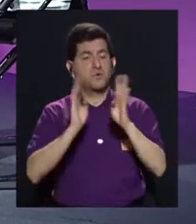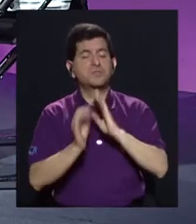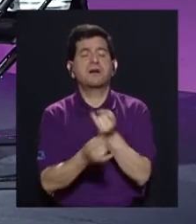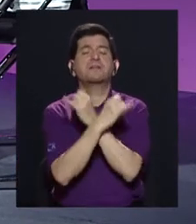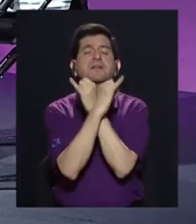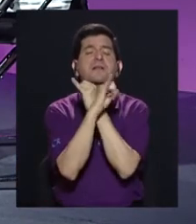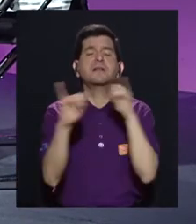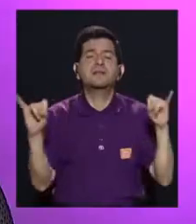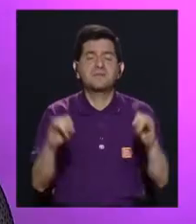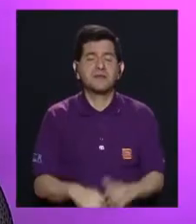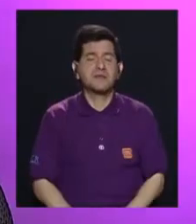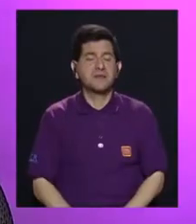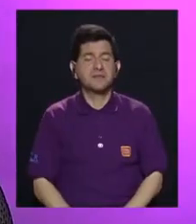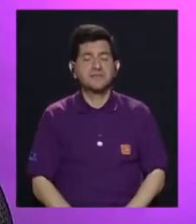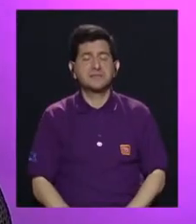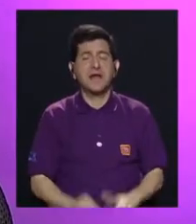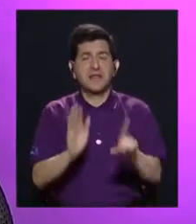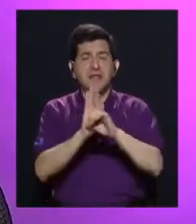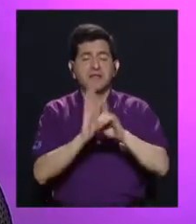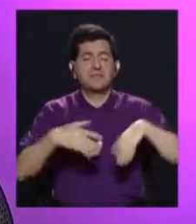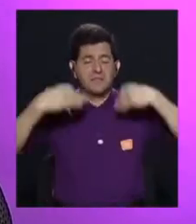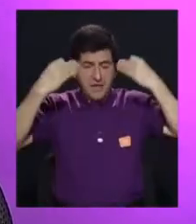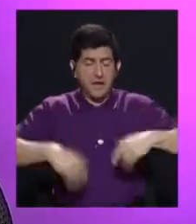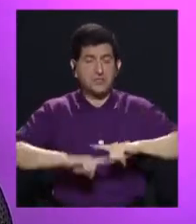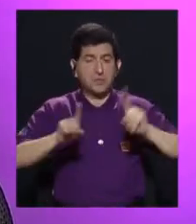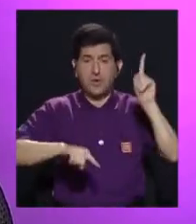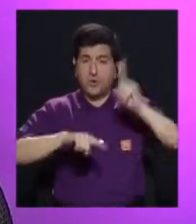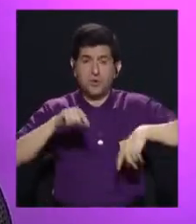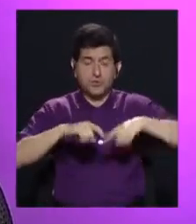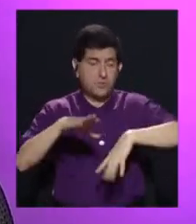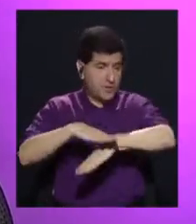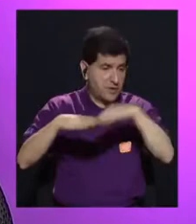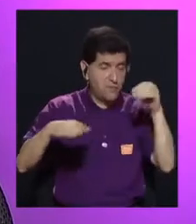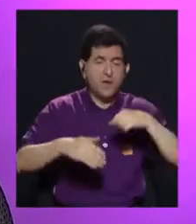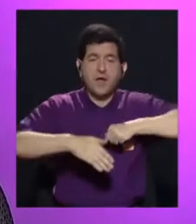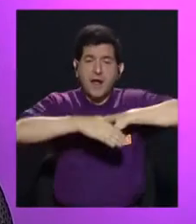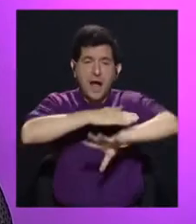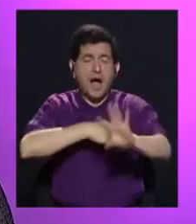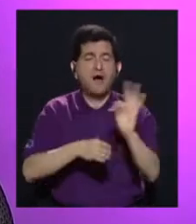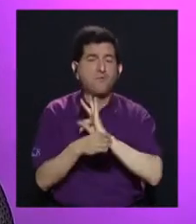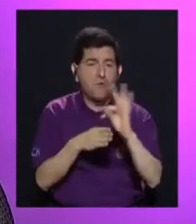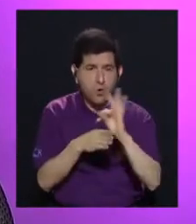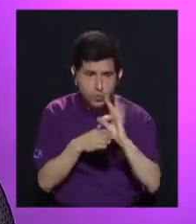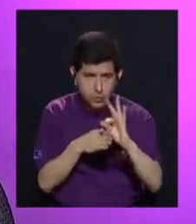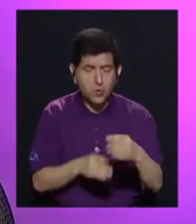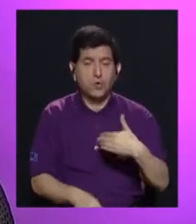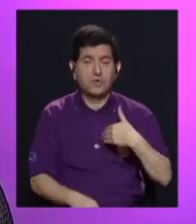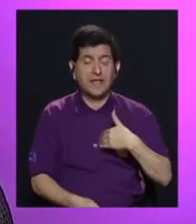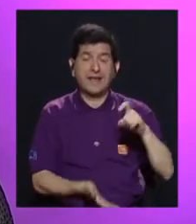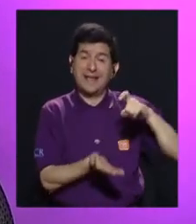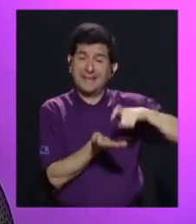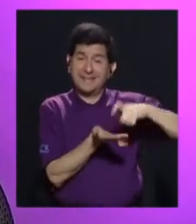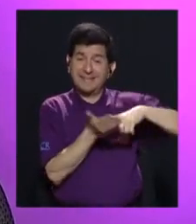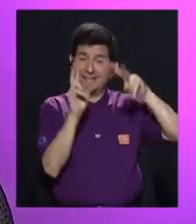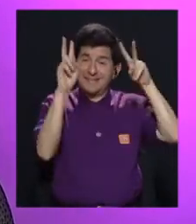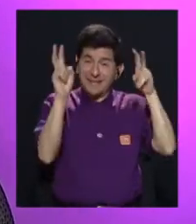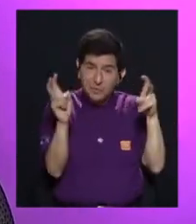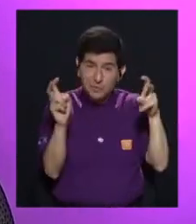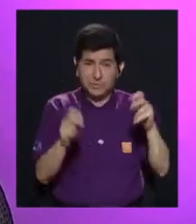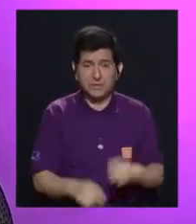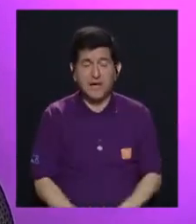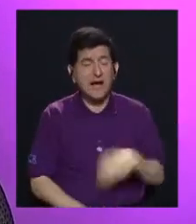sobre el derecho a decidir y dentro de esto no puede quedar fuera el tema de aborto terapéutico tenemos una deuda es que son